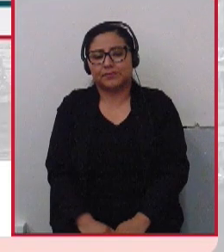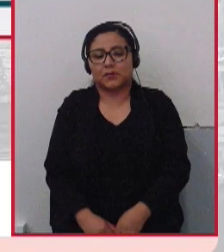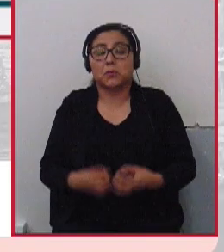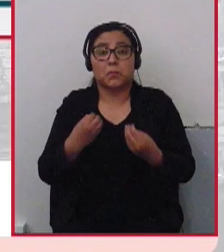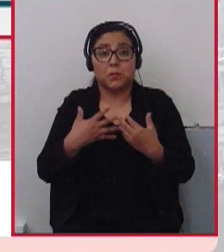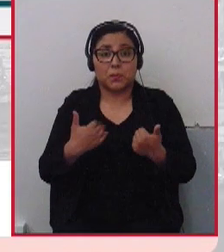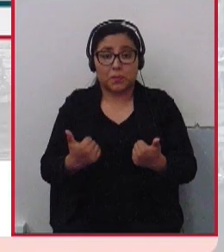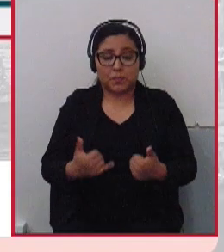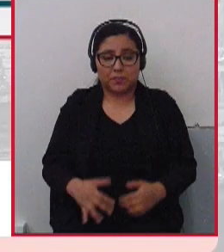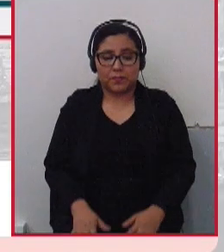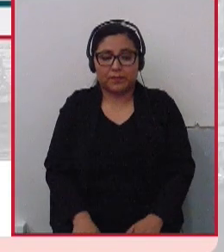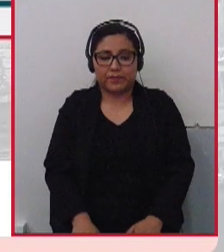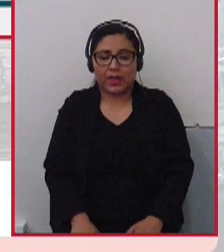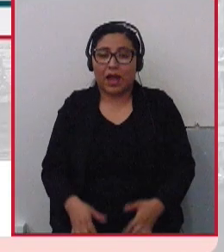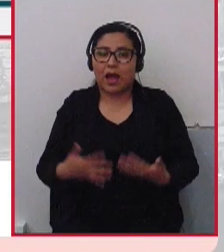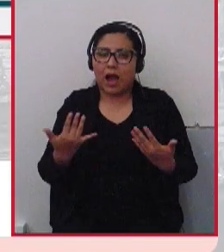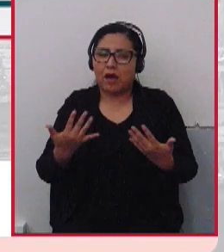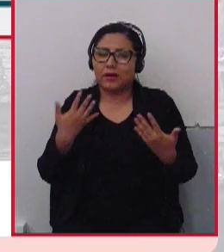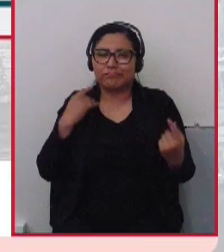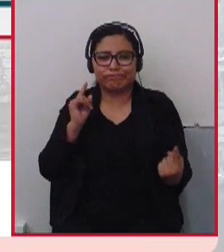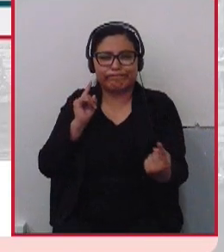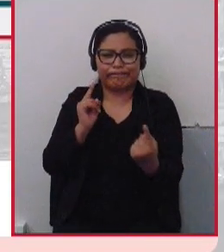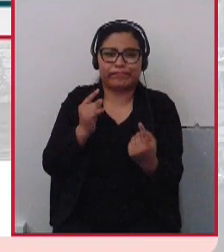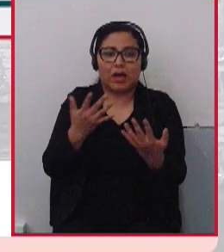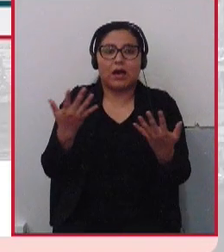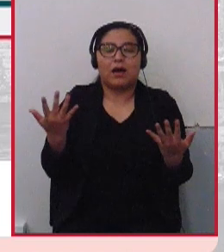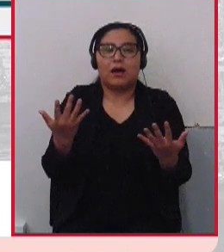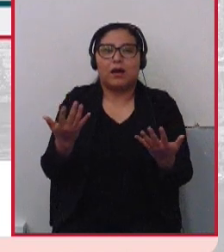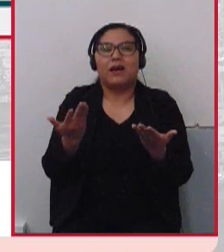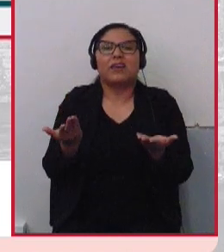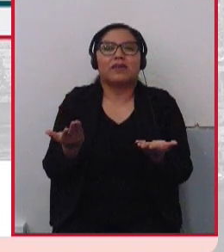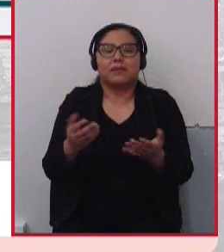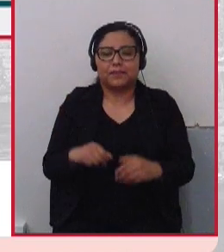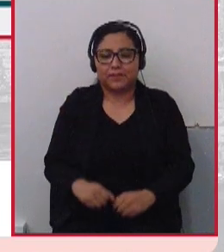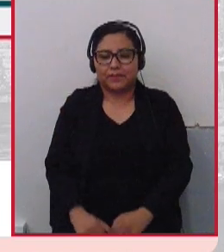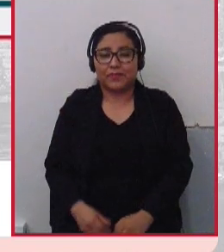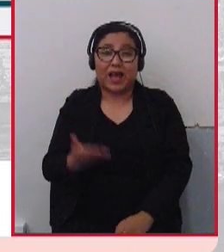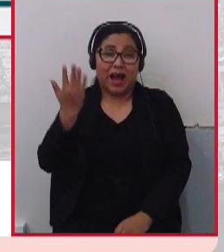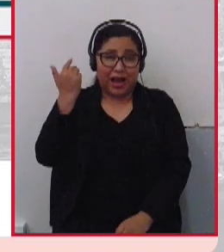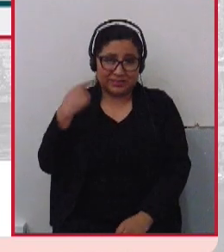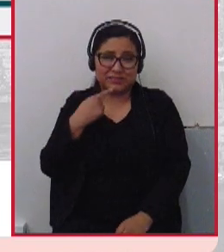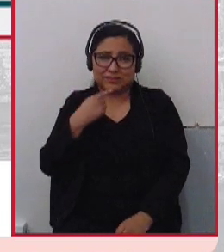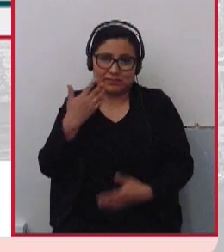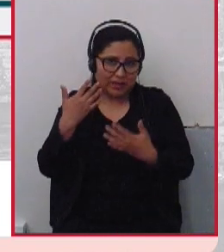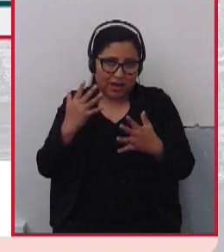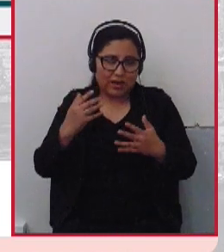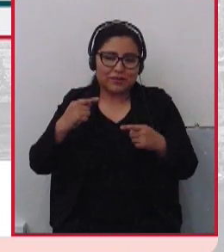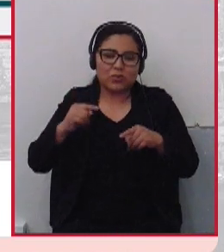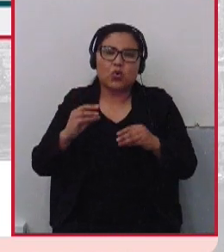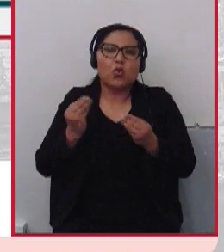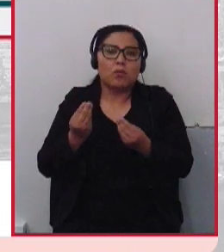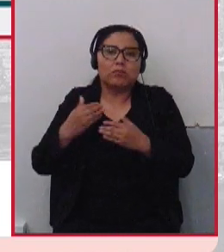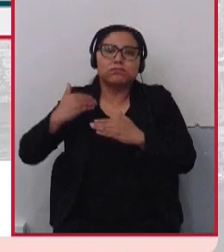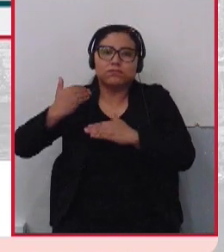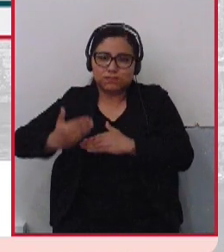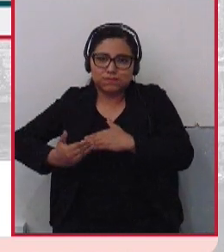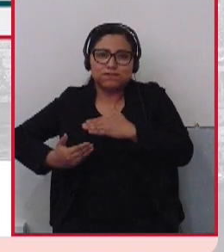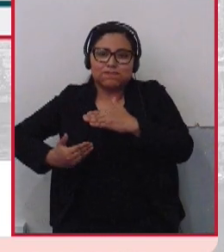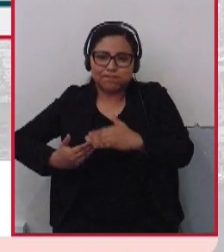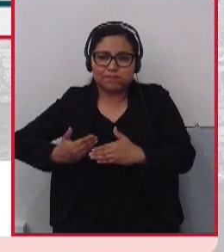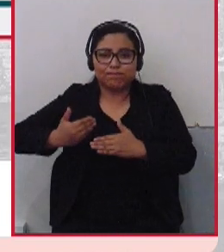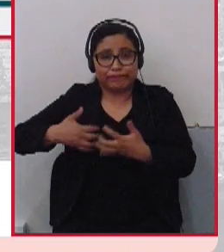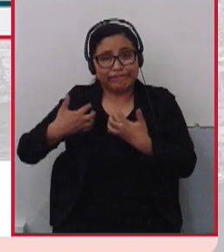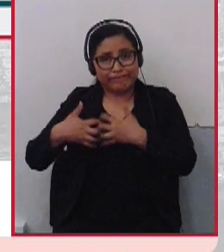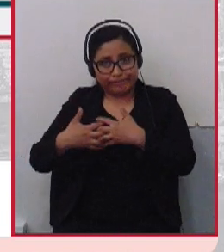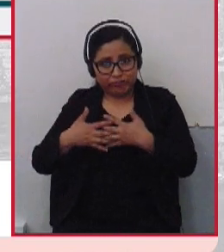Bien, ¿a qué nos enfrentábamos? Hace un momento les hablaba, ¿no?, de cómo hemos ido caminando nosotros como Anglo